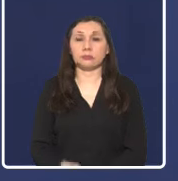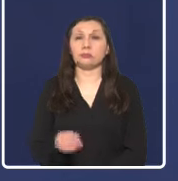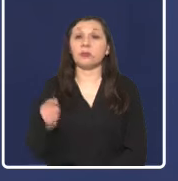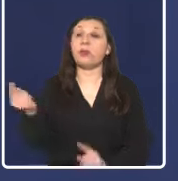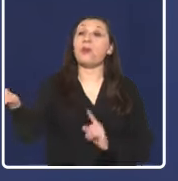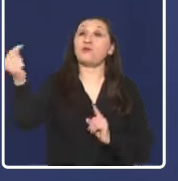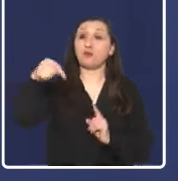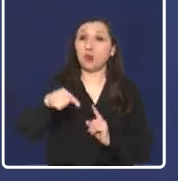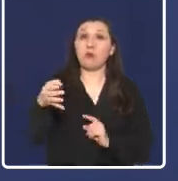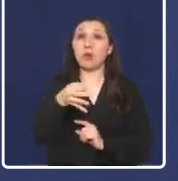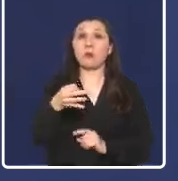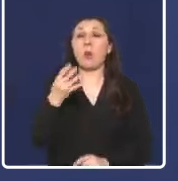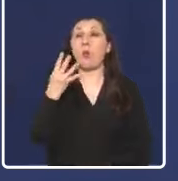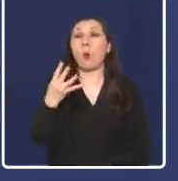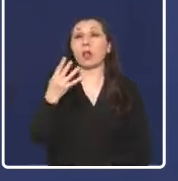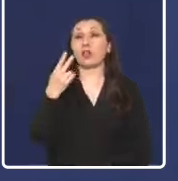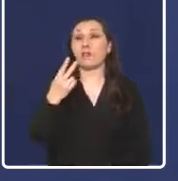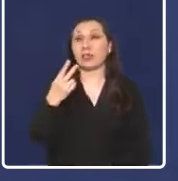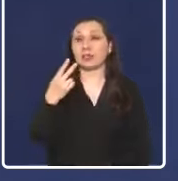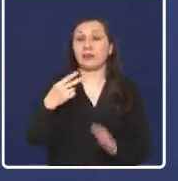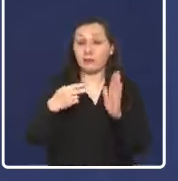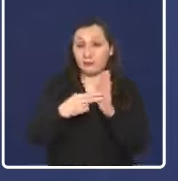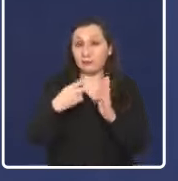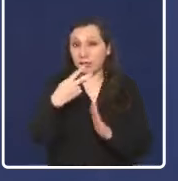Vuelves a La Moneda 4:27 p.m.